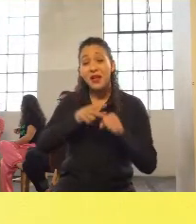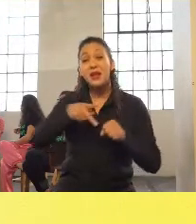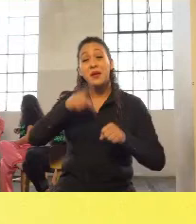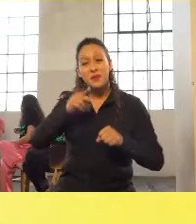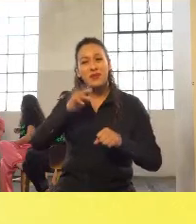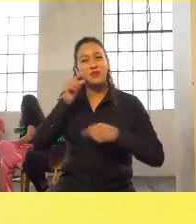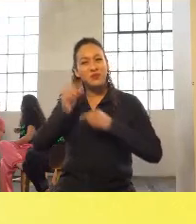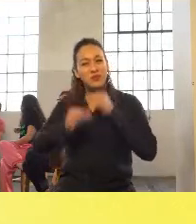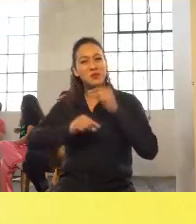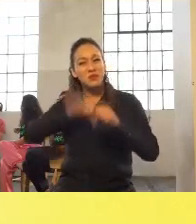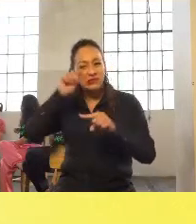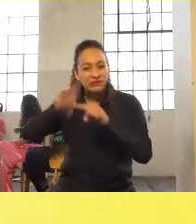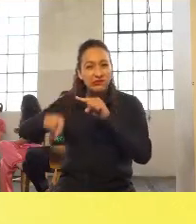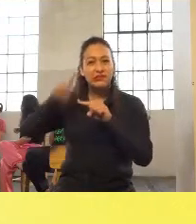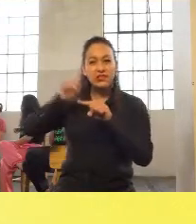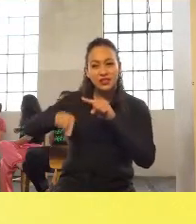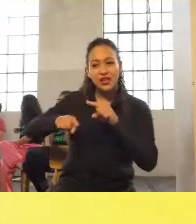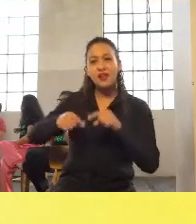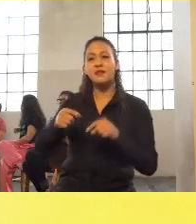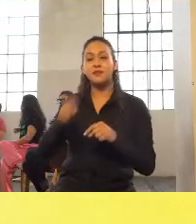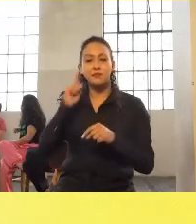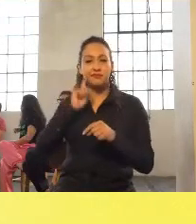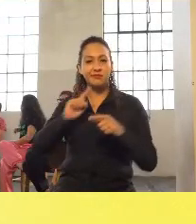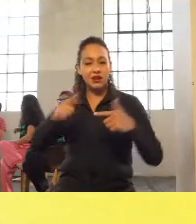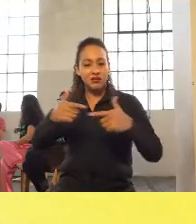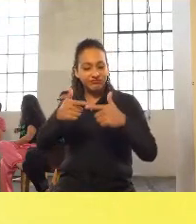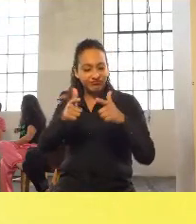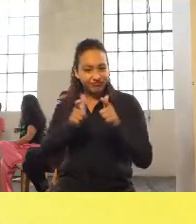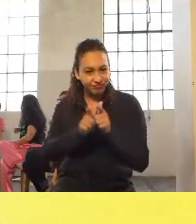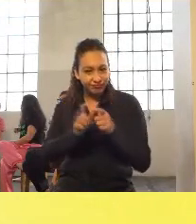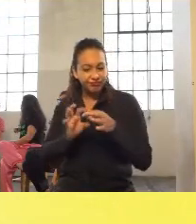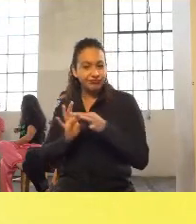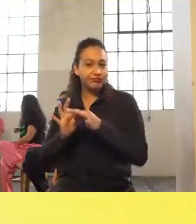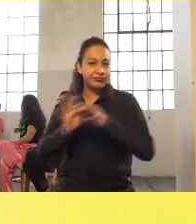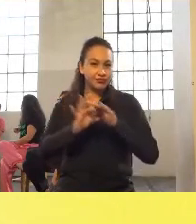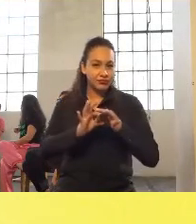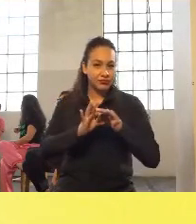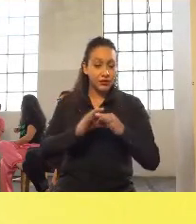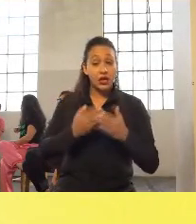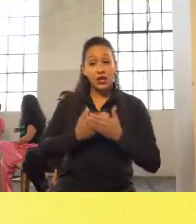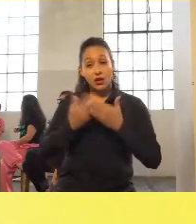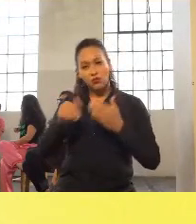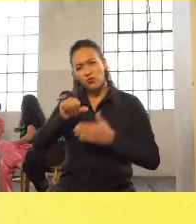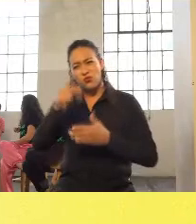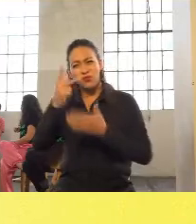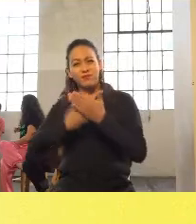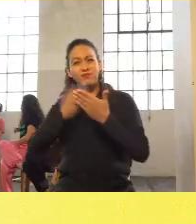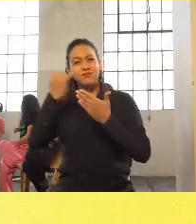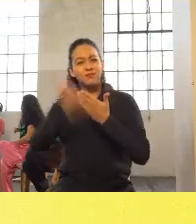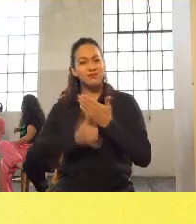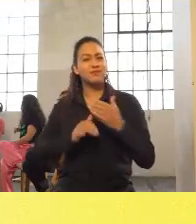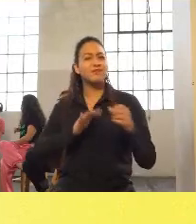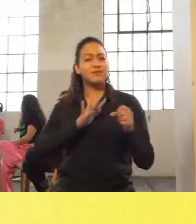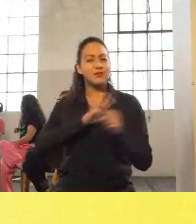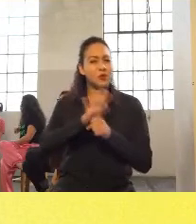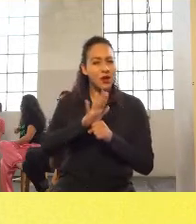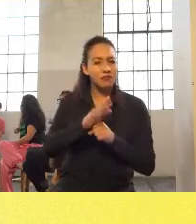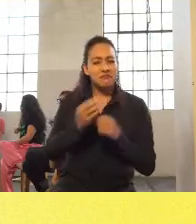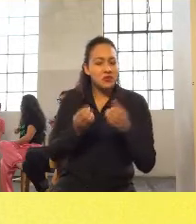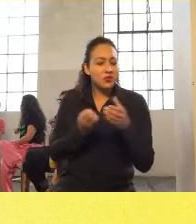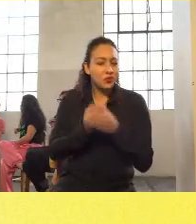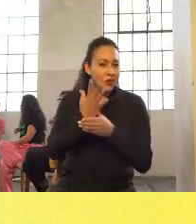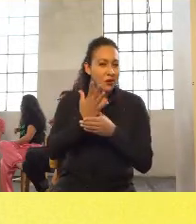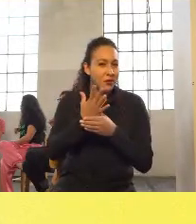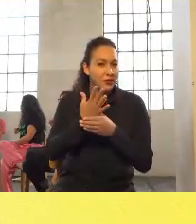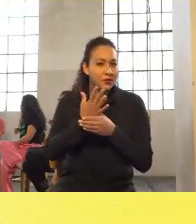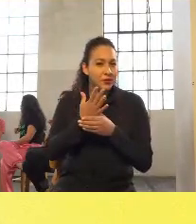y grupales o subgrupales, pero tenemos también algún otro proyecto más más reciente, y creo